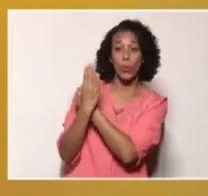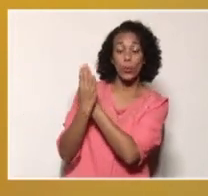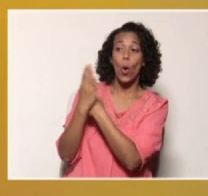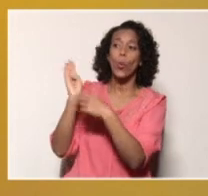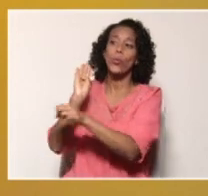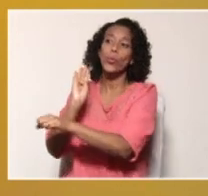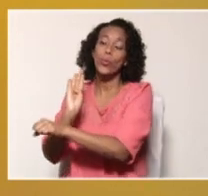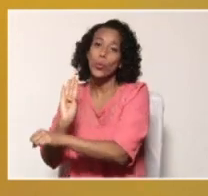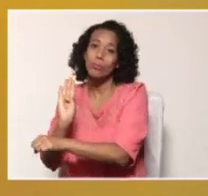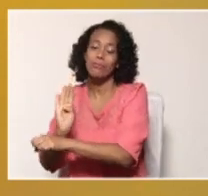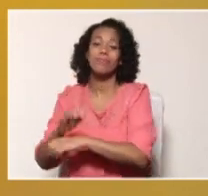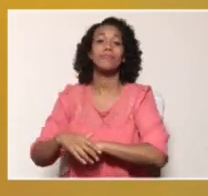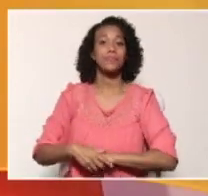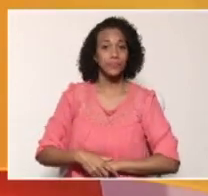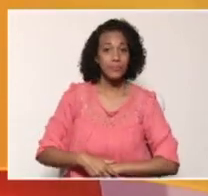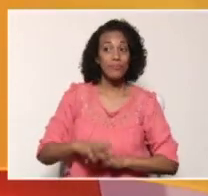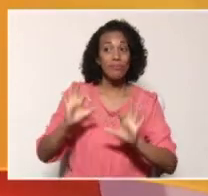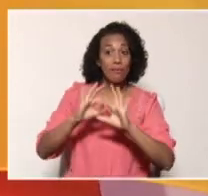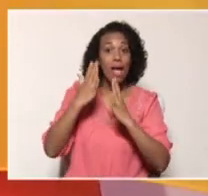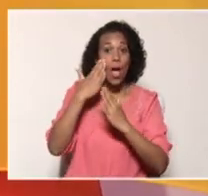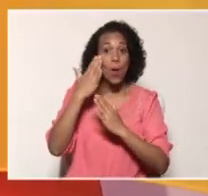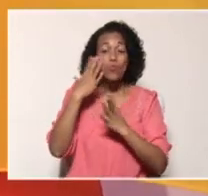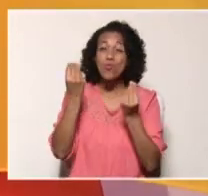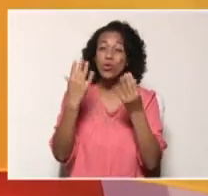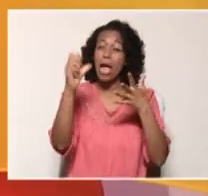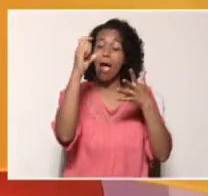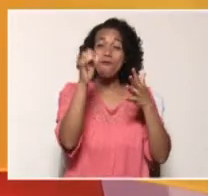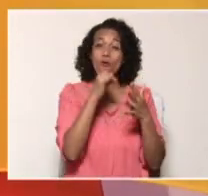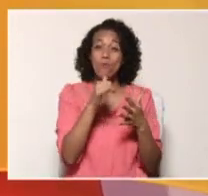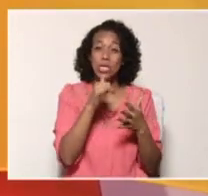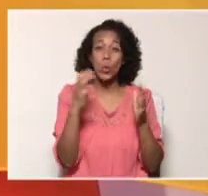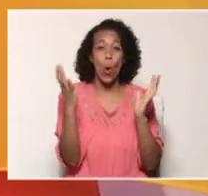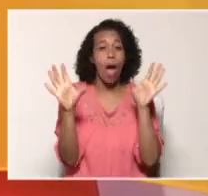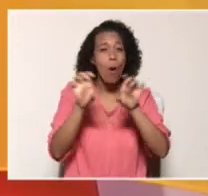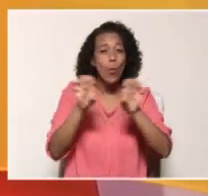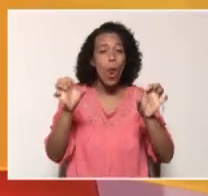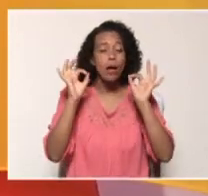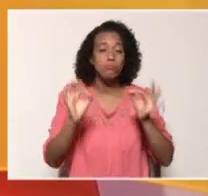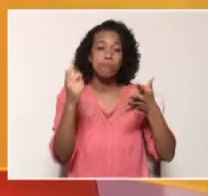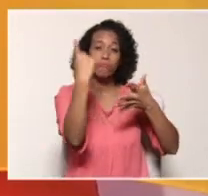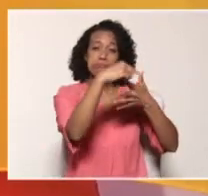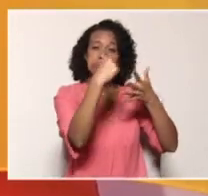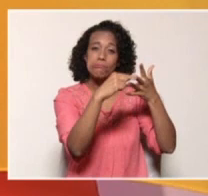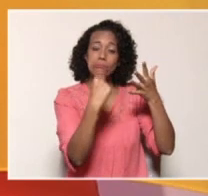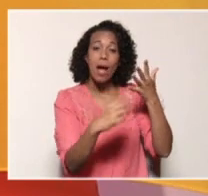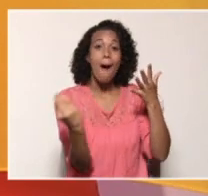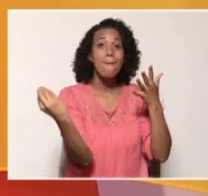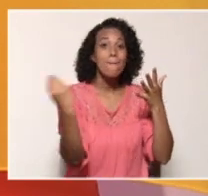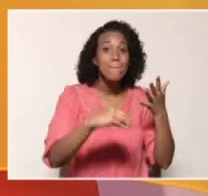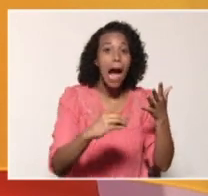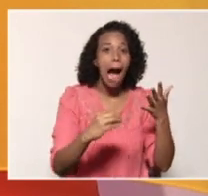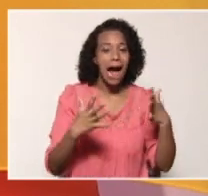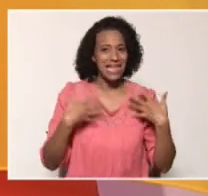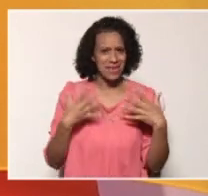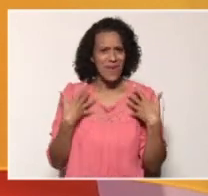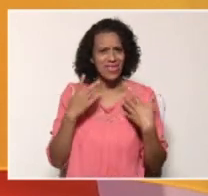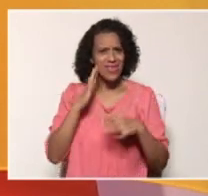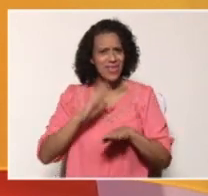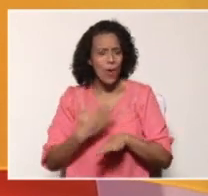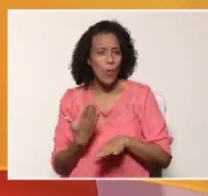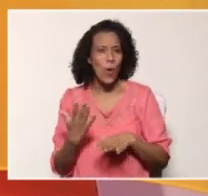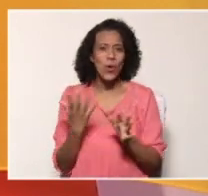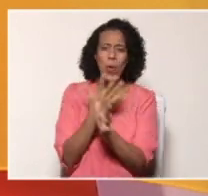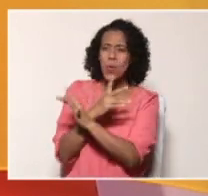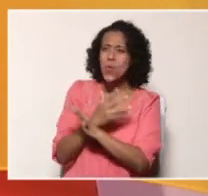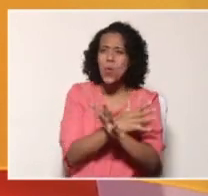familia venezolana. Es mucho el contenido que tenemos para ustedes, como todos los días, pero además un contenido divertido,